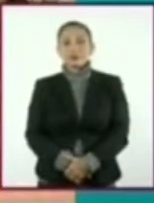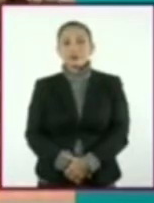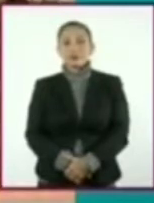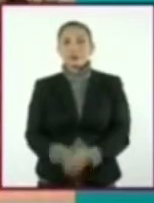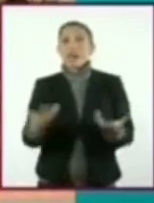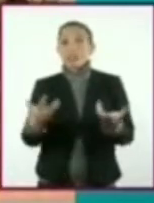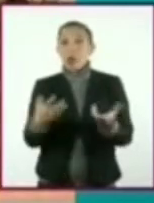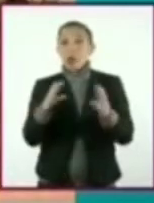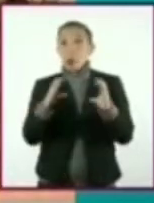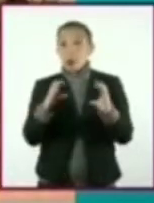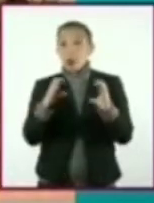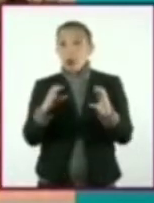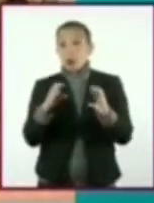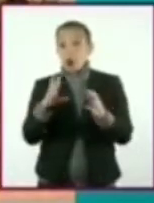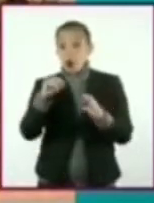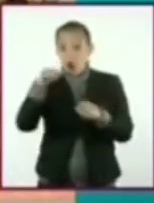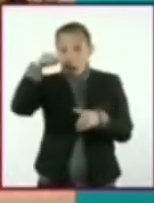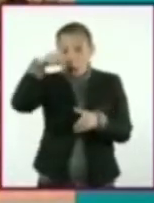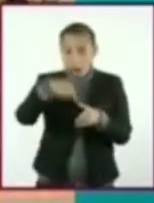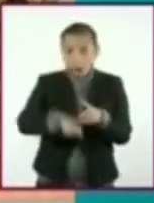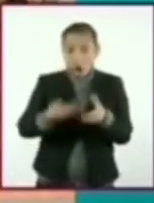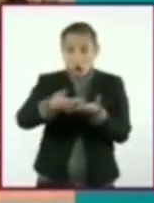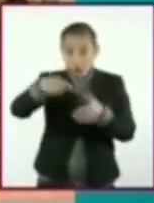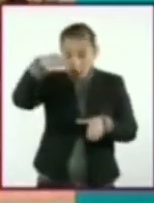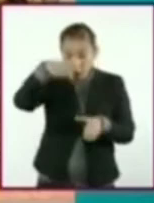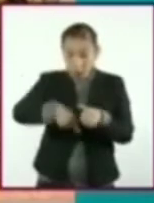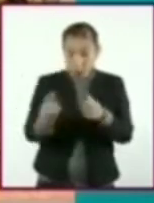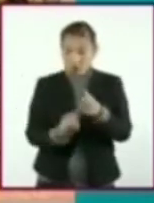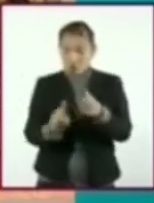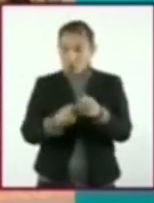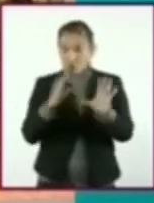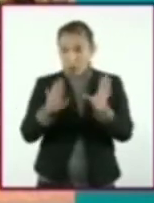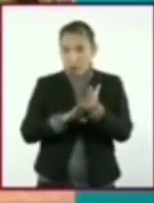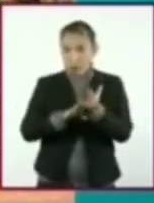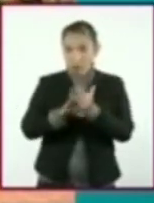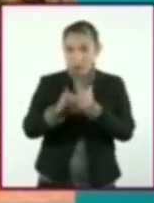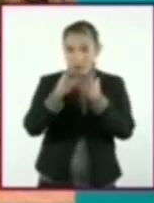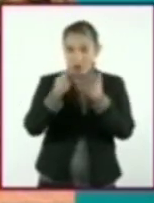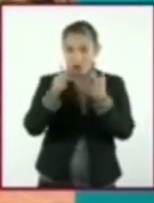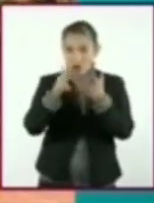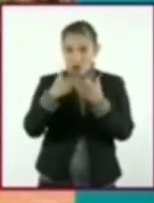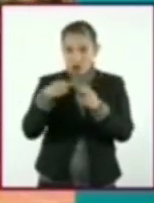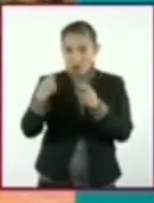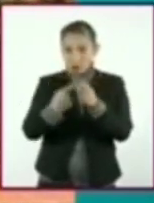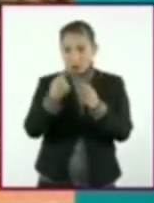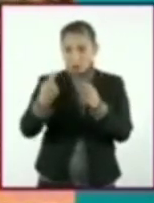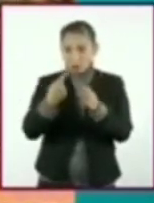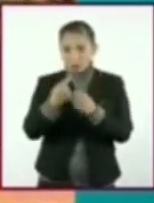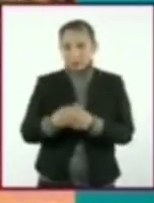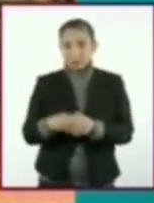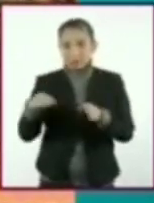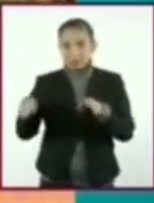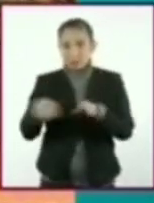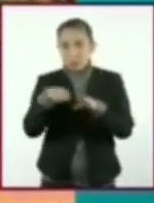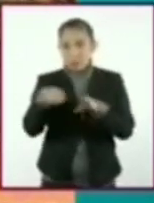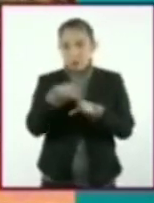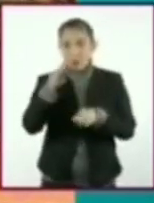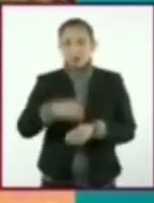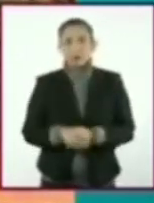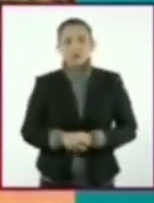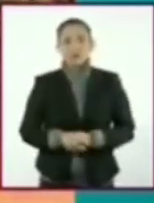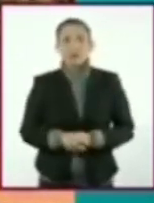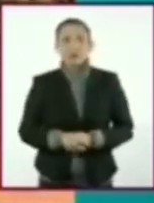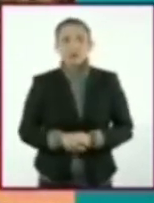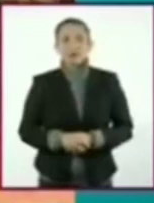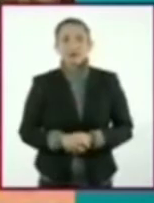Lo hice con mucho cuidado, sin meter la cuchara hasta el fondo, para evitar de que las aspas de la licuadora chocaran contra